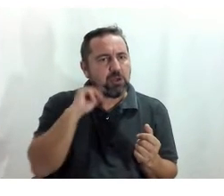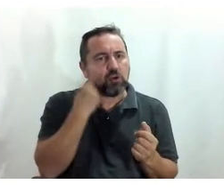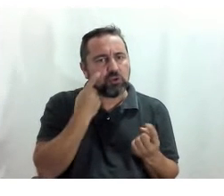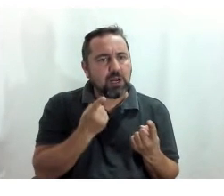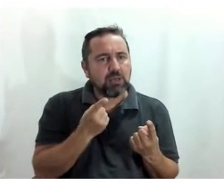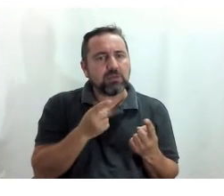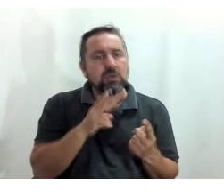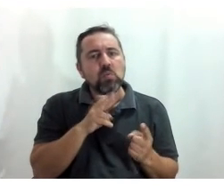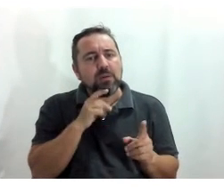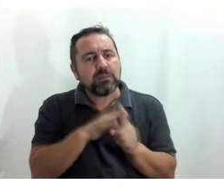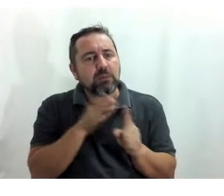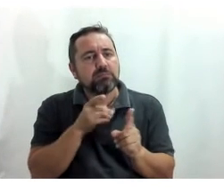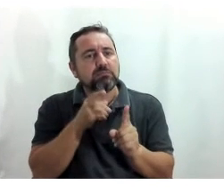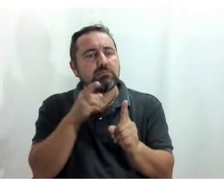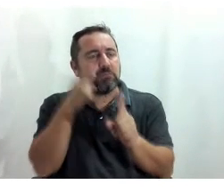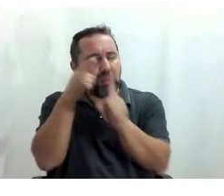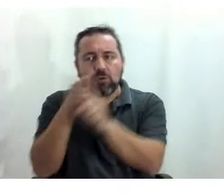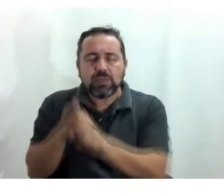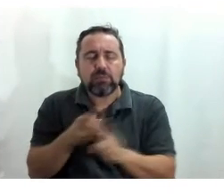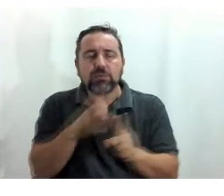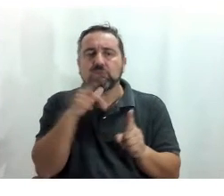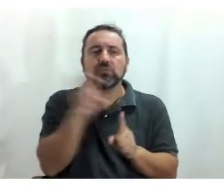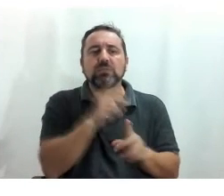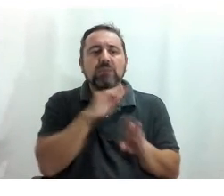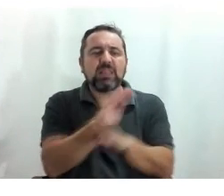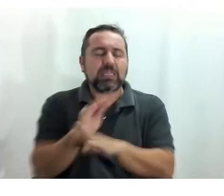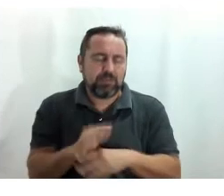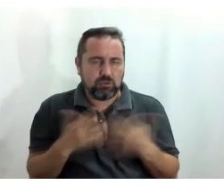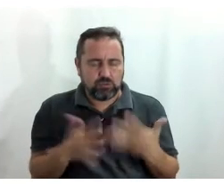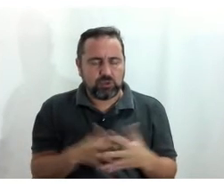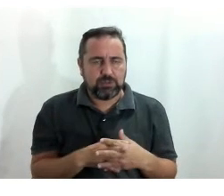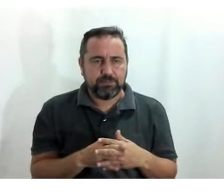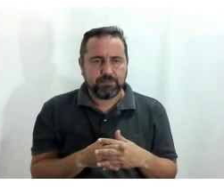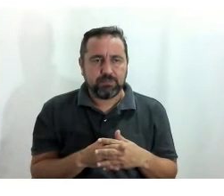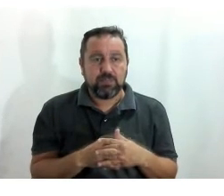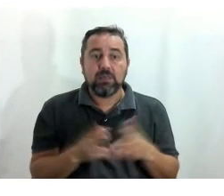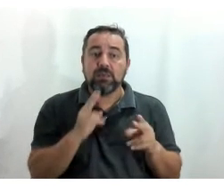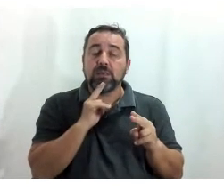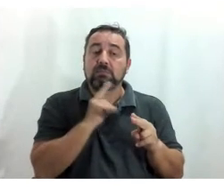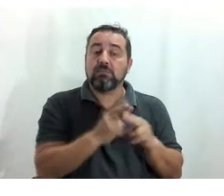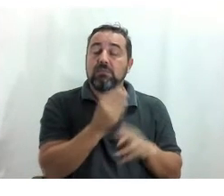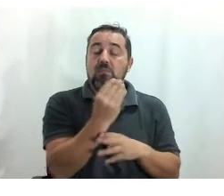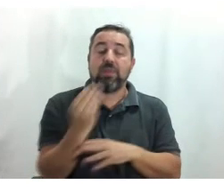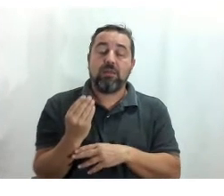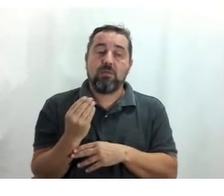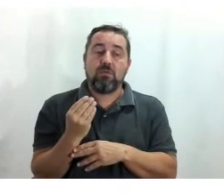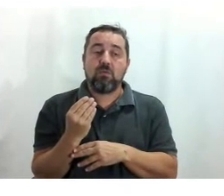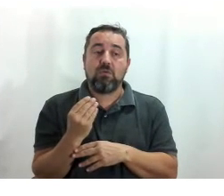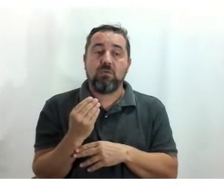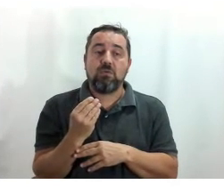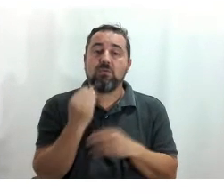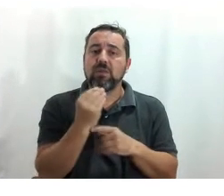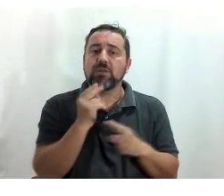nuevas dianas terapéuticas hacia las que dirigir los nuevos tratamientos. Estos modelos pueden ser